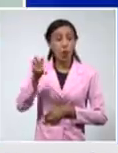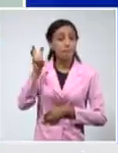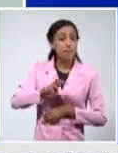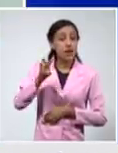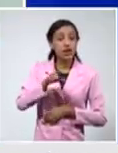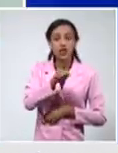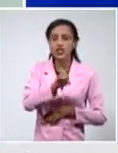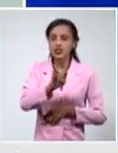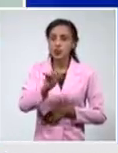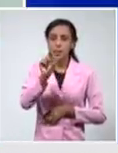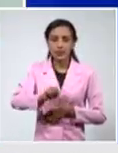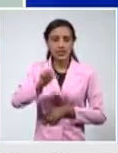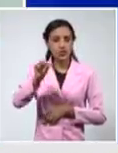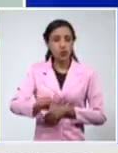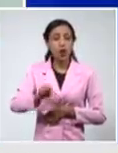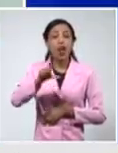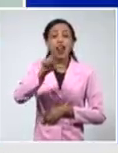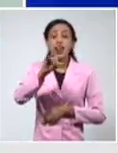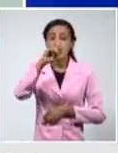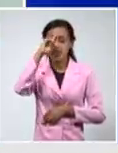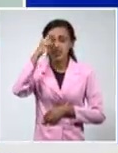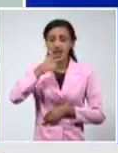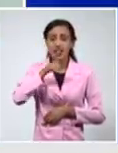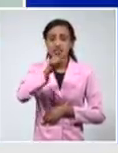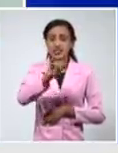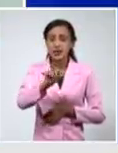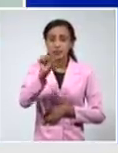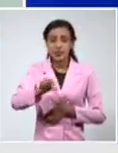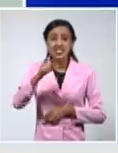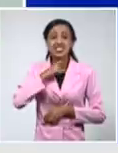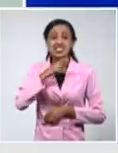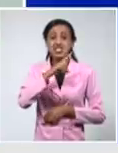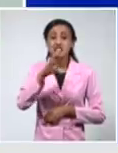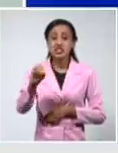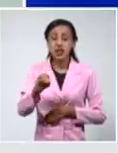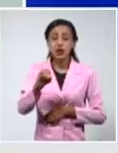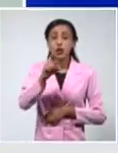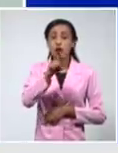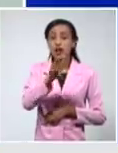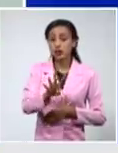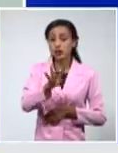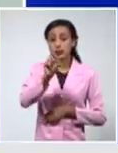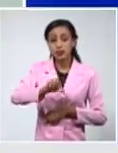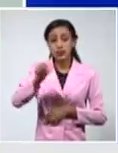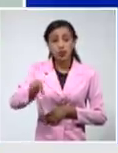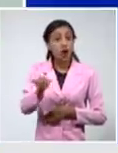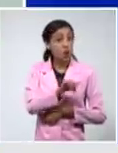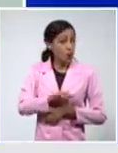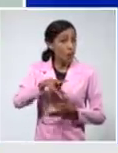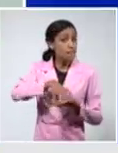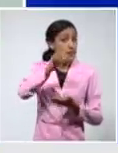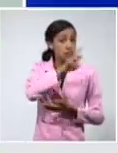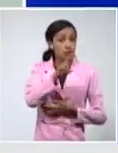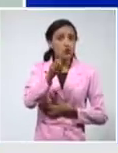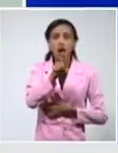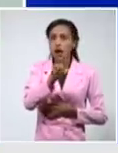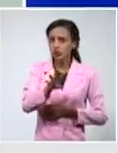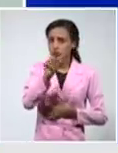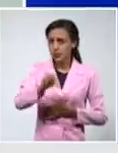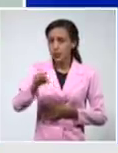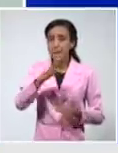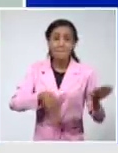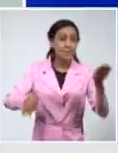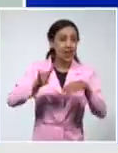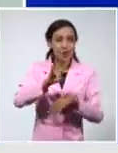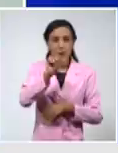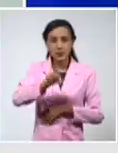19, La Lisa 16, Cerro 14, igual que Plaza de la Revolución, Playa 9, Habana del